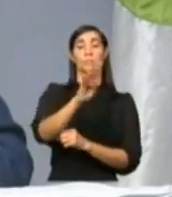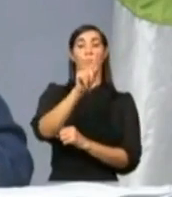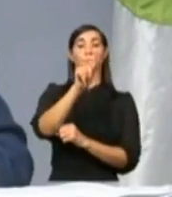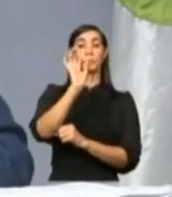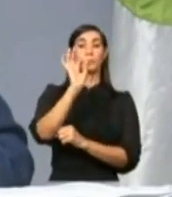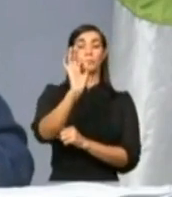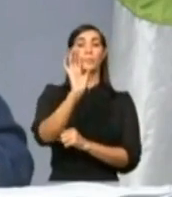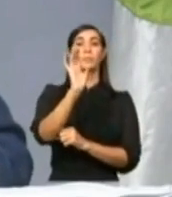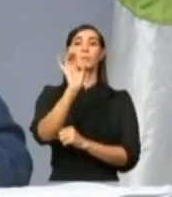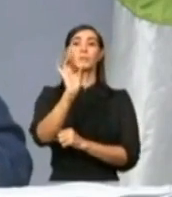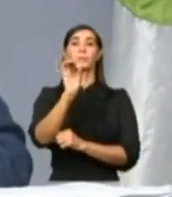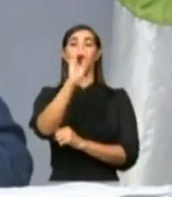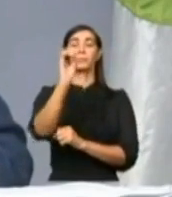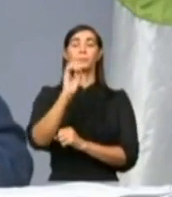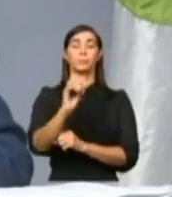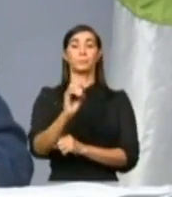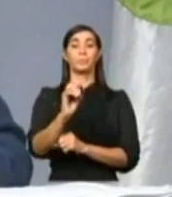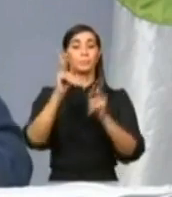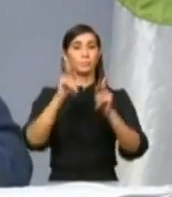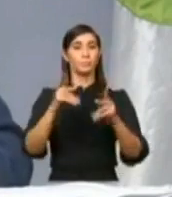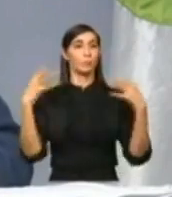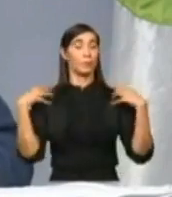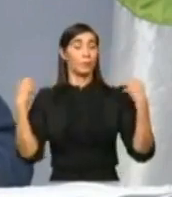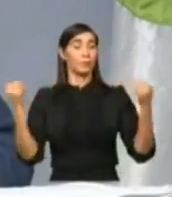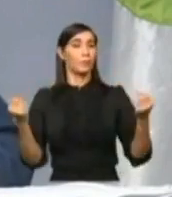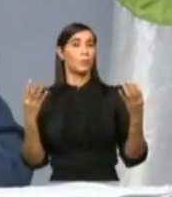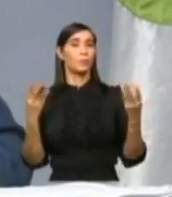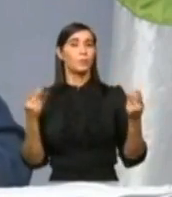4.8%. Recuperados,